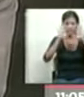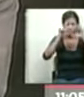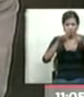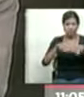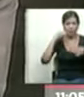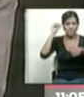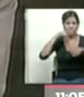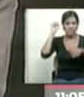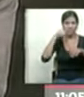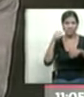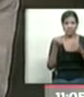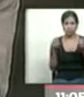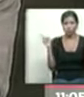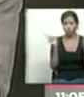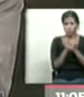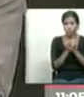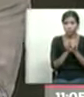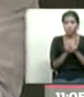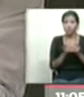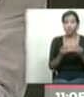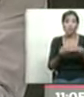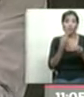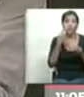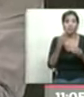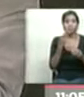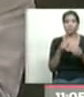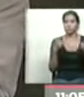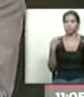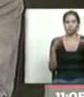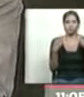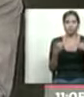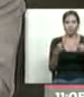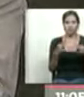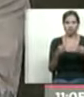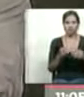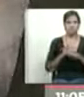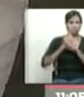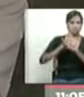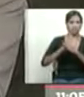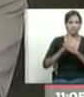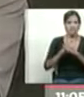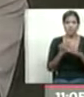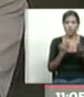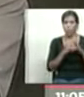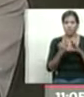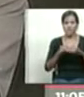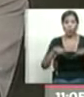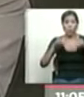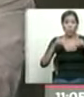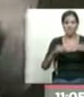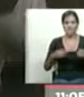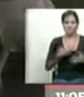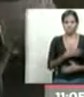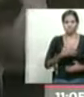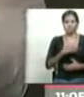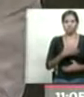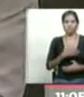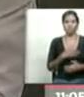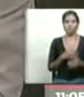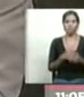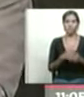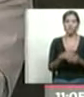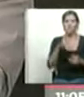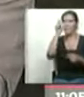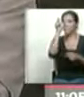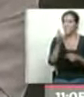Pero como decíamos anteriormente, es simplemente un anticomunista hormonal y visceral. Es un personaje que